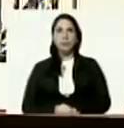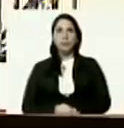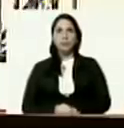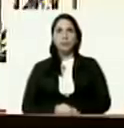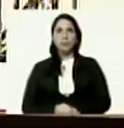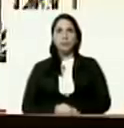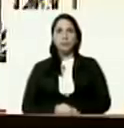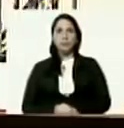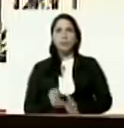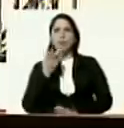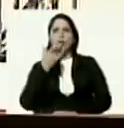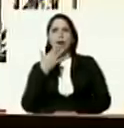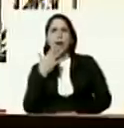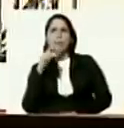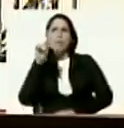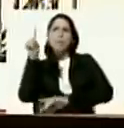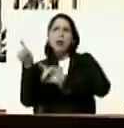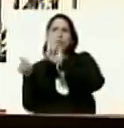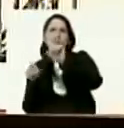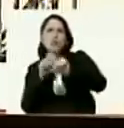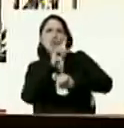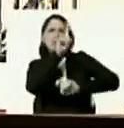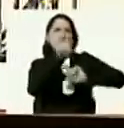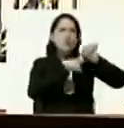por allá, pregunto por acá,